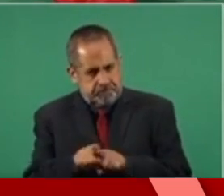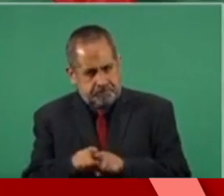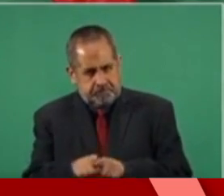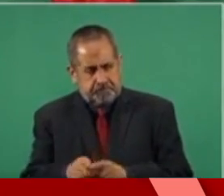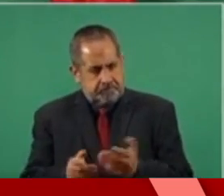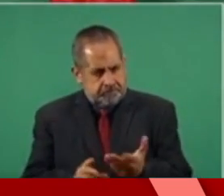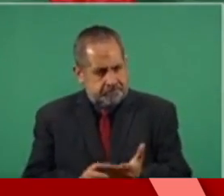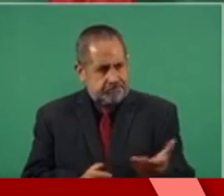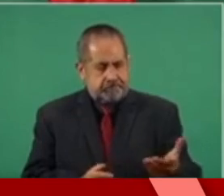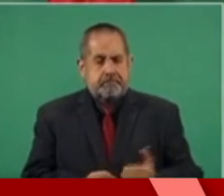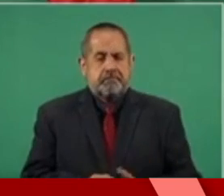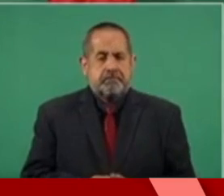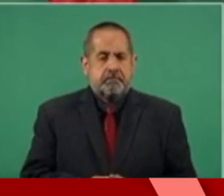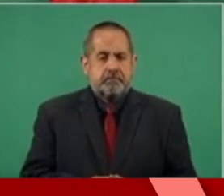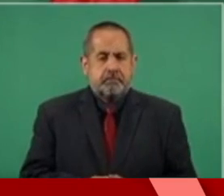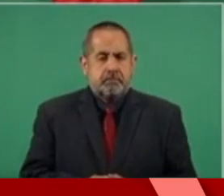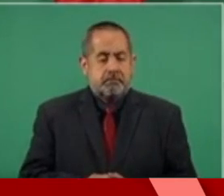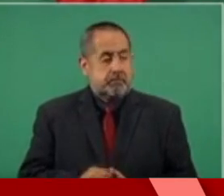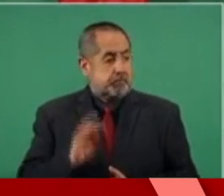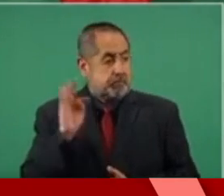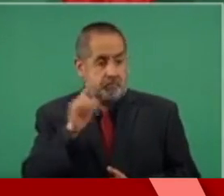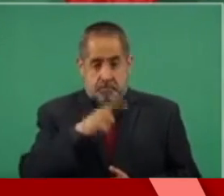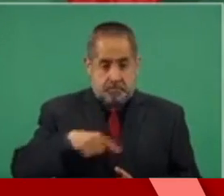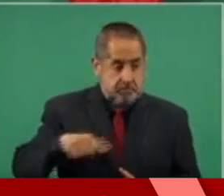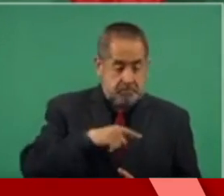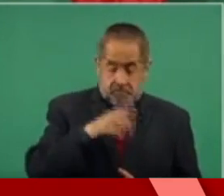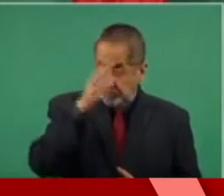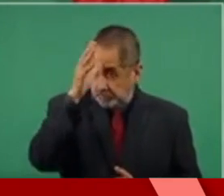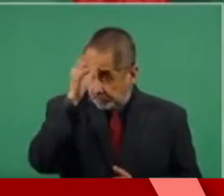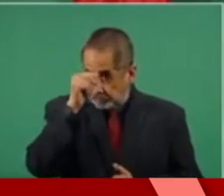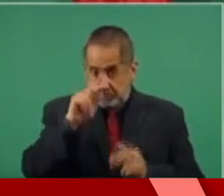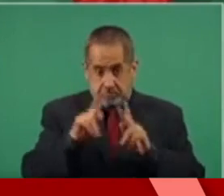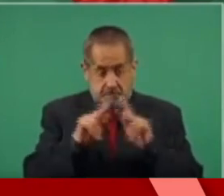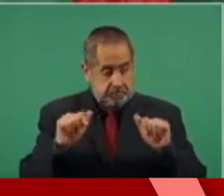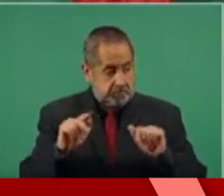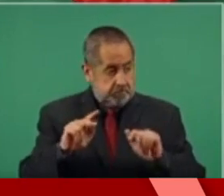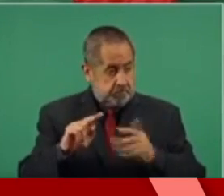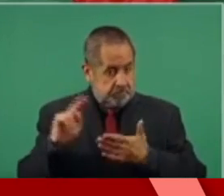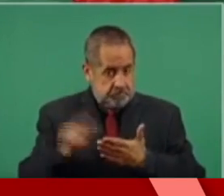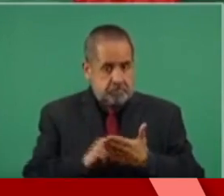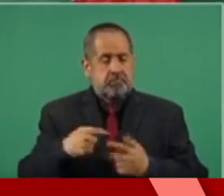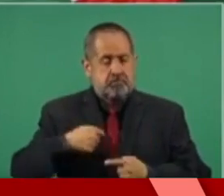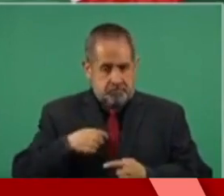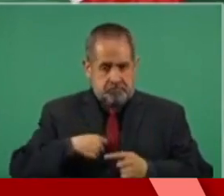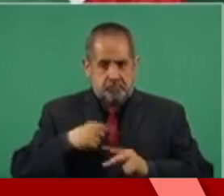de lograrse este acuerdo voy yo